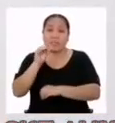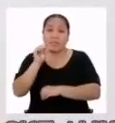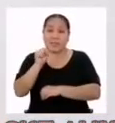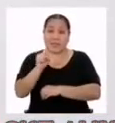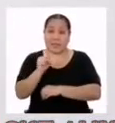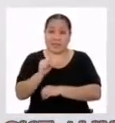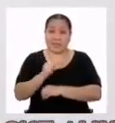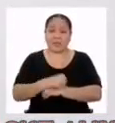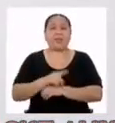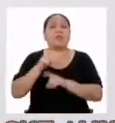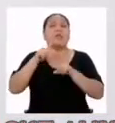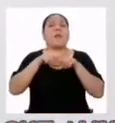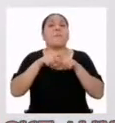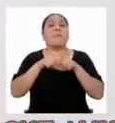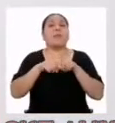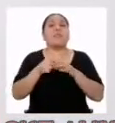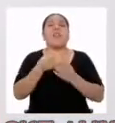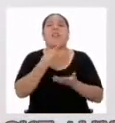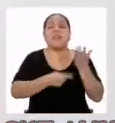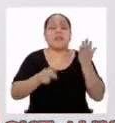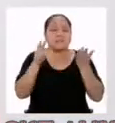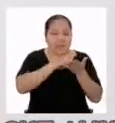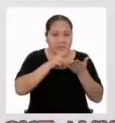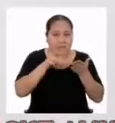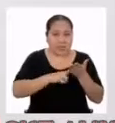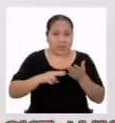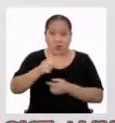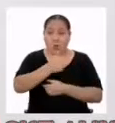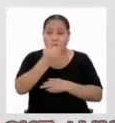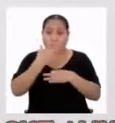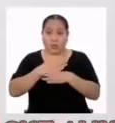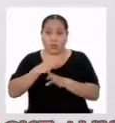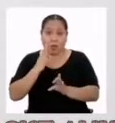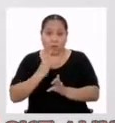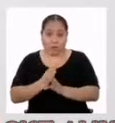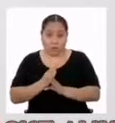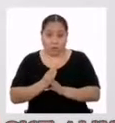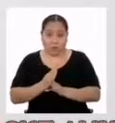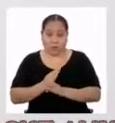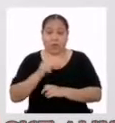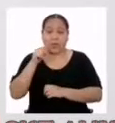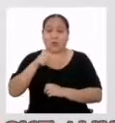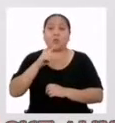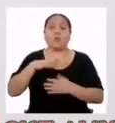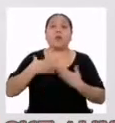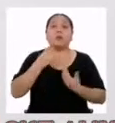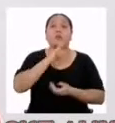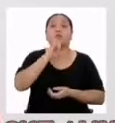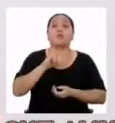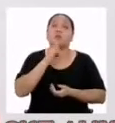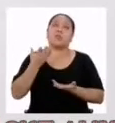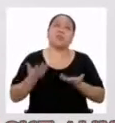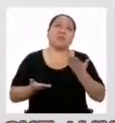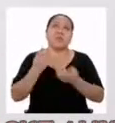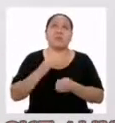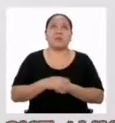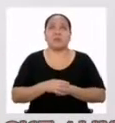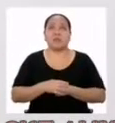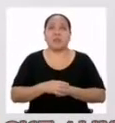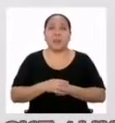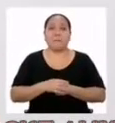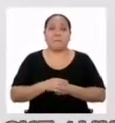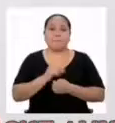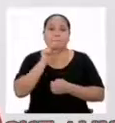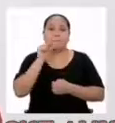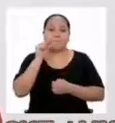del tipo de texto que estás leyendo. Otra manera en la que pueden ser utilizadas podría ser para